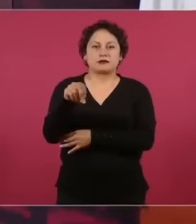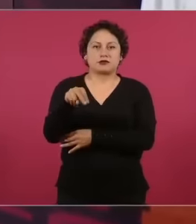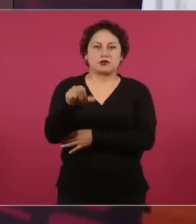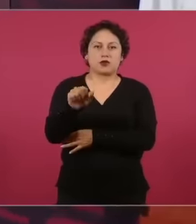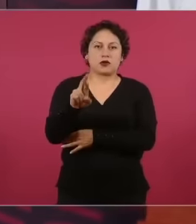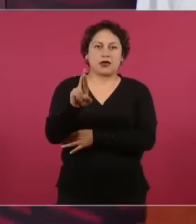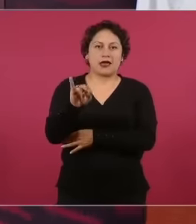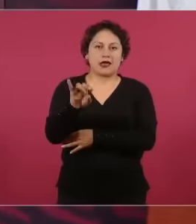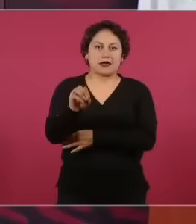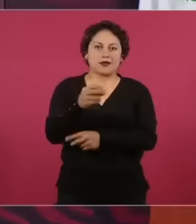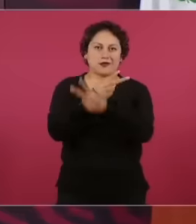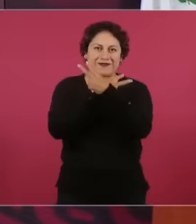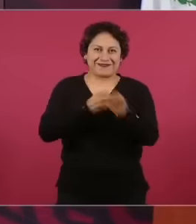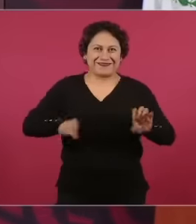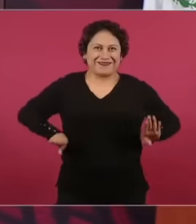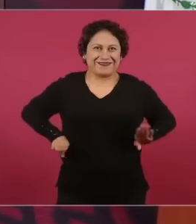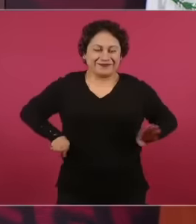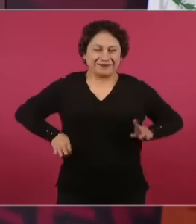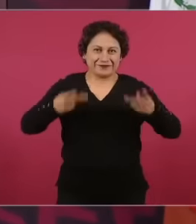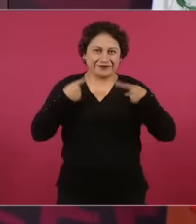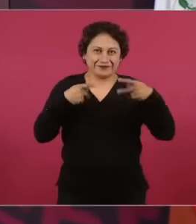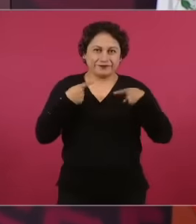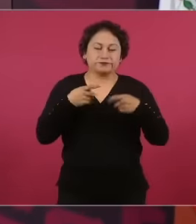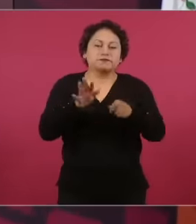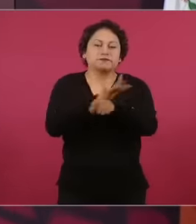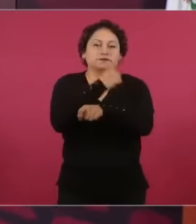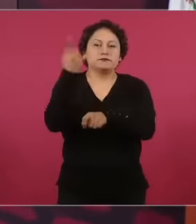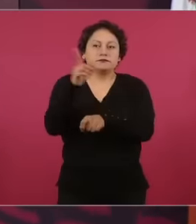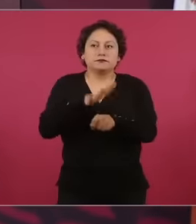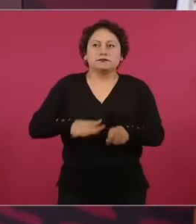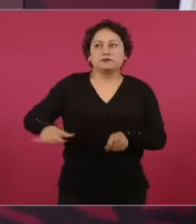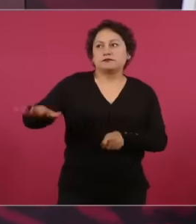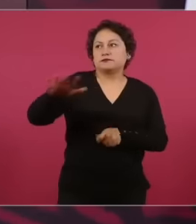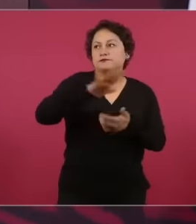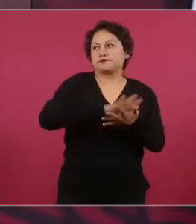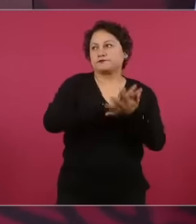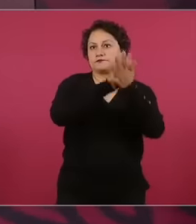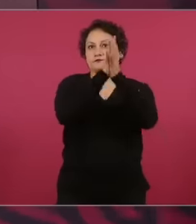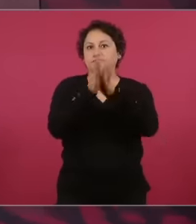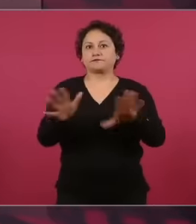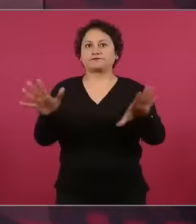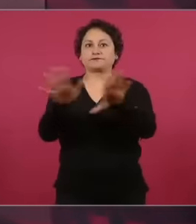Es que cuando hay una acción transformadora, pues hay una reacción.